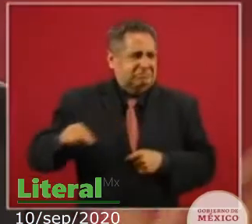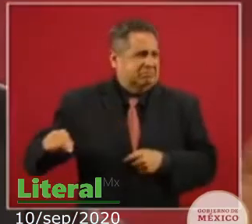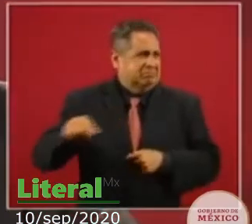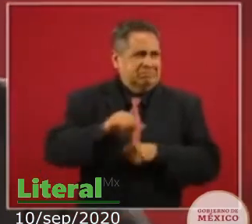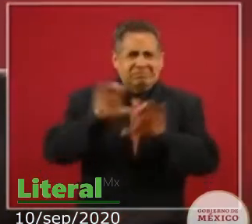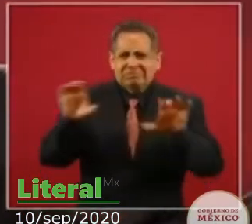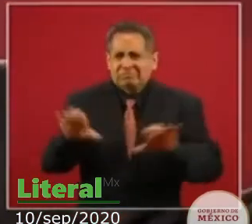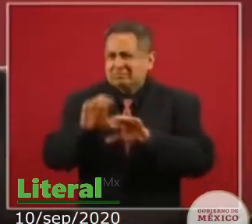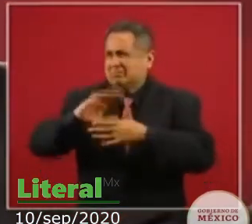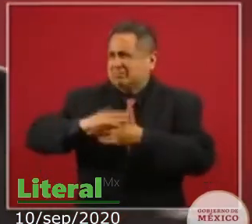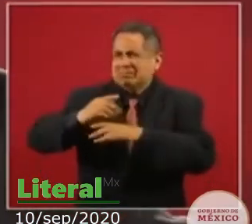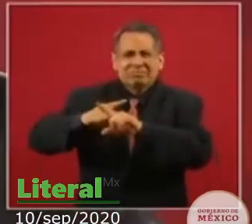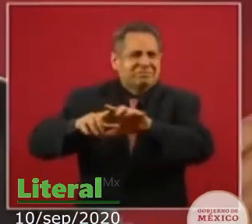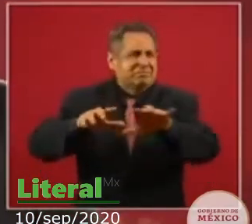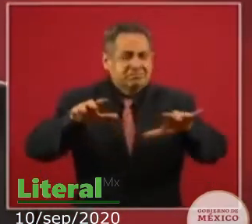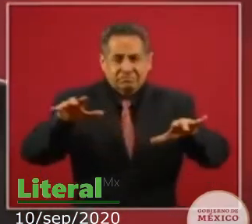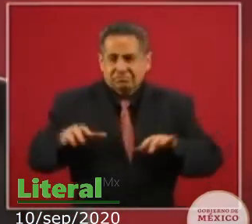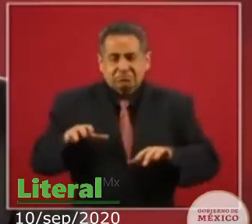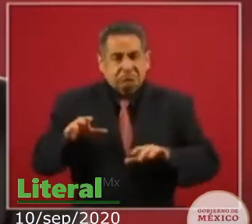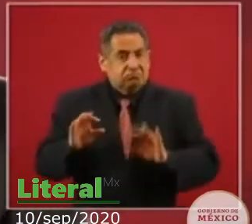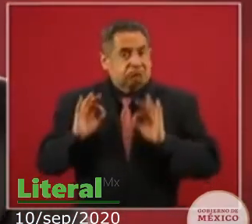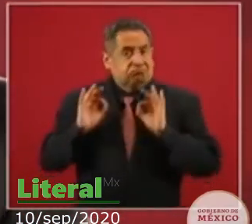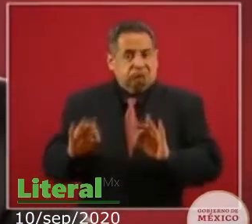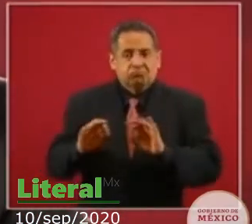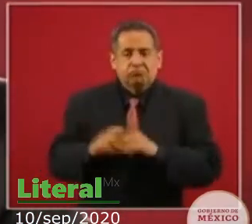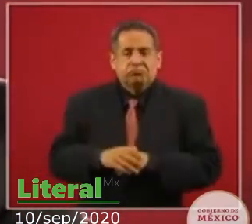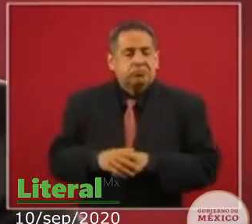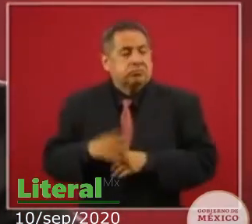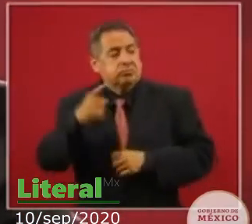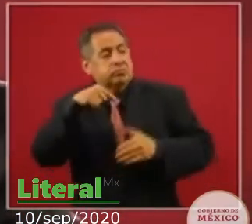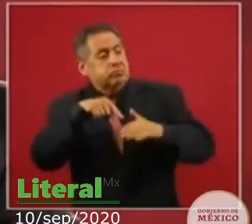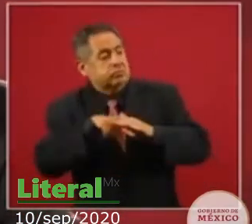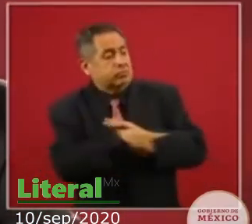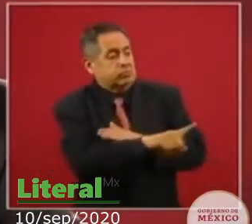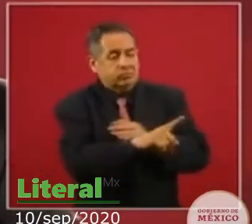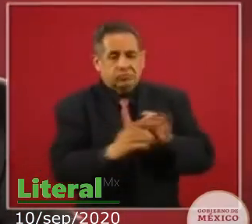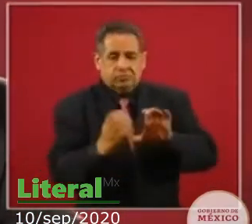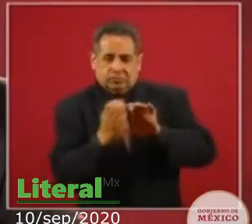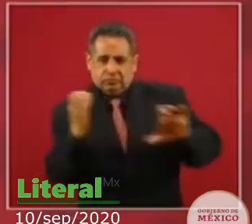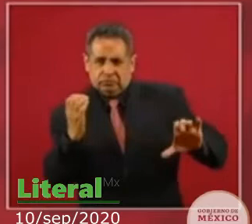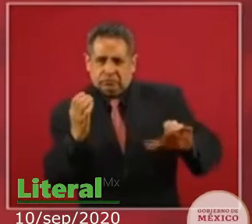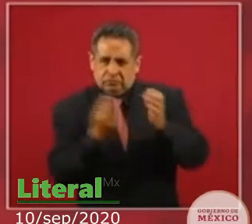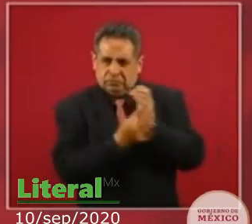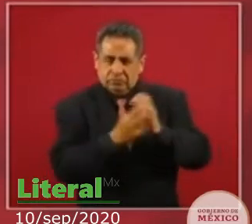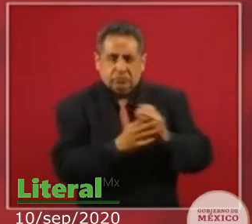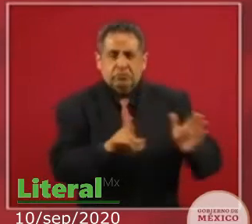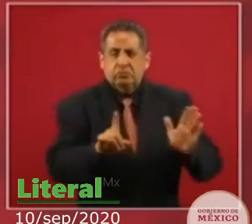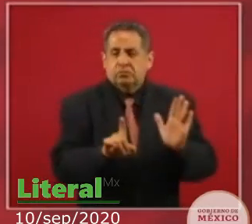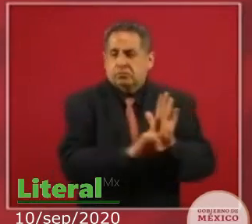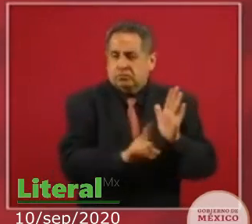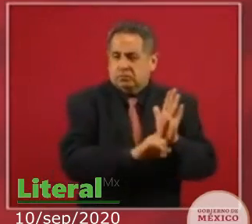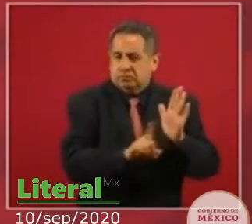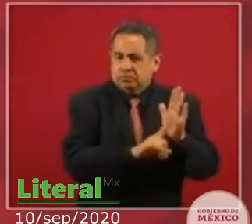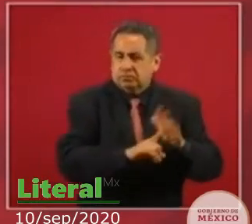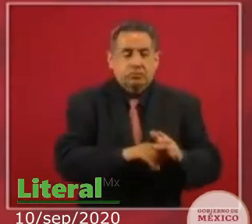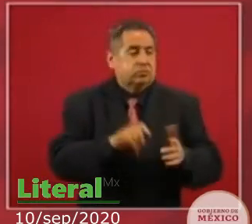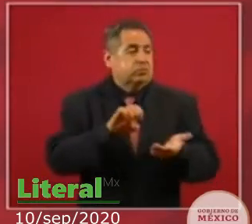Y en los ductos había sensores, y cuando bajaba la